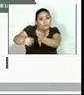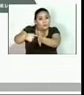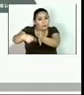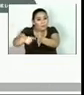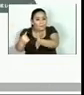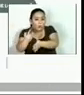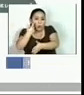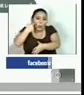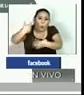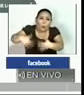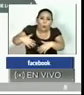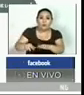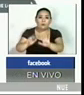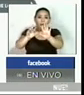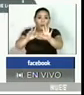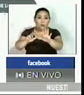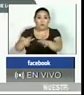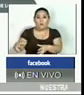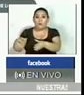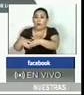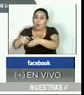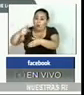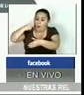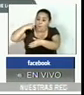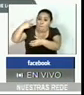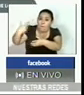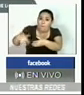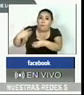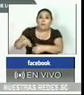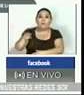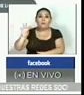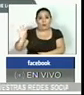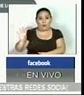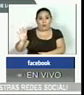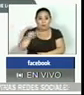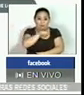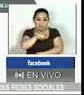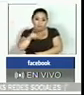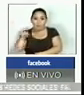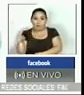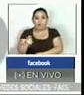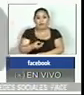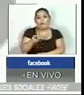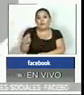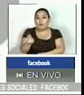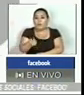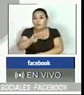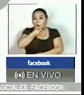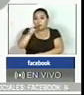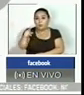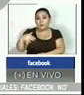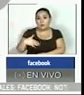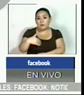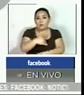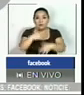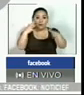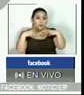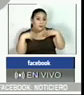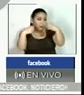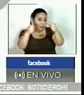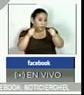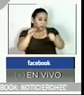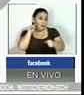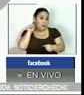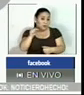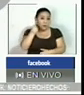de gente que está grave, son 8, y los casos críticos son 4. Estos son los datos que maneja el Ministerio de Salud y las autoridades, y